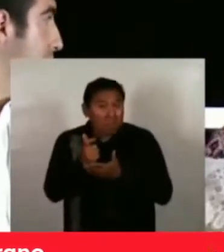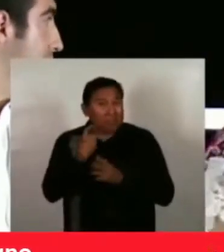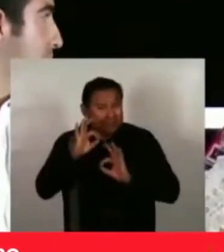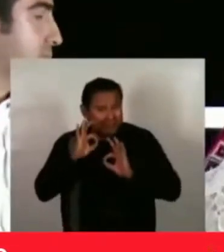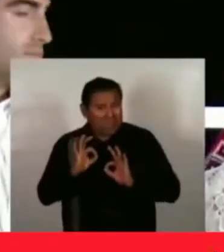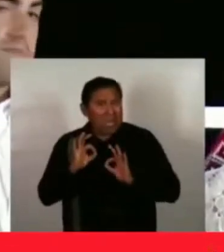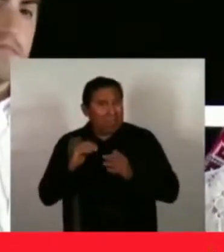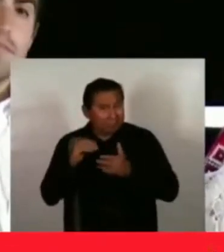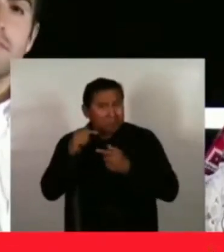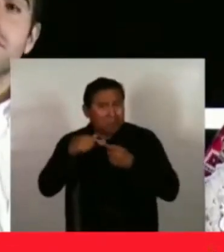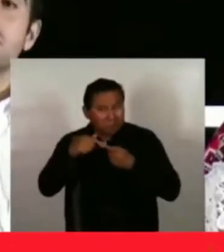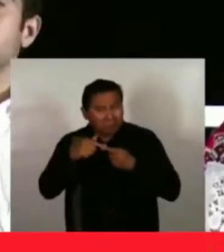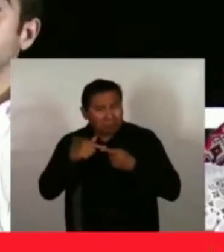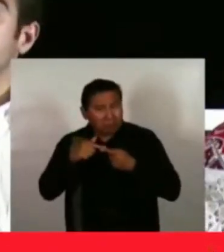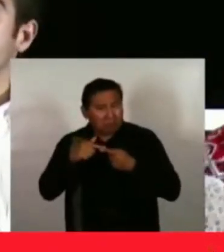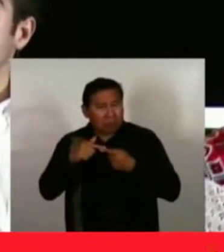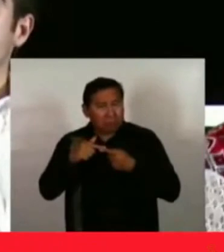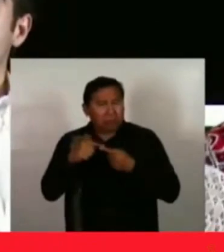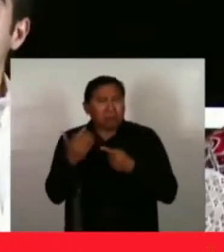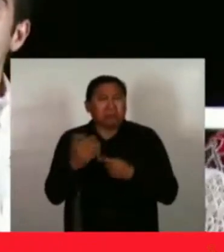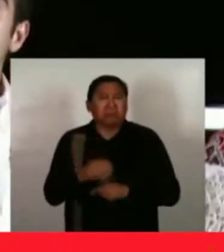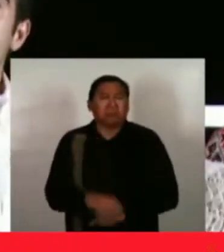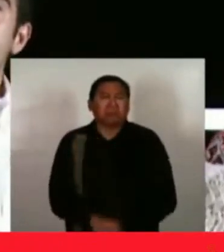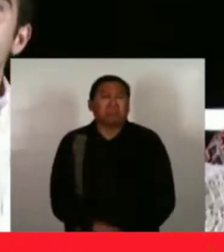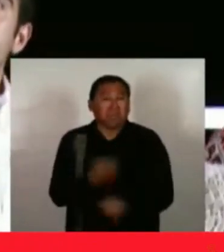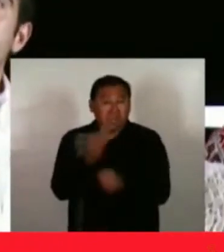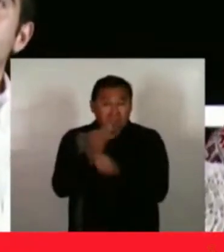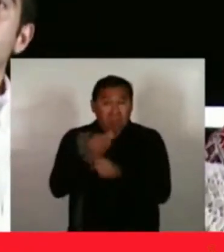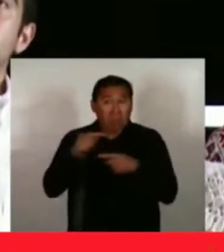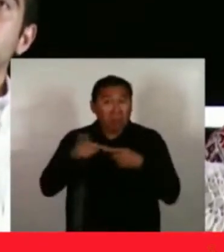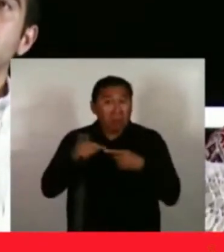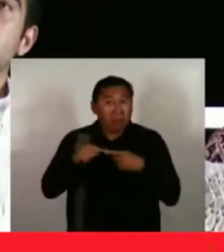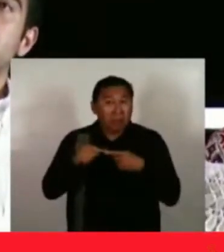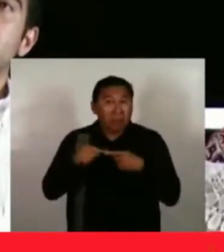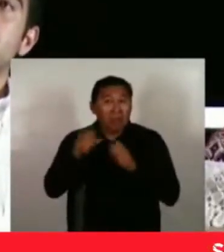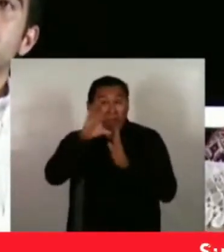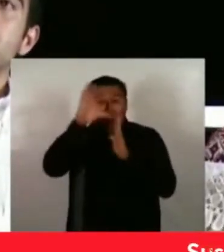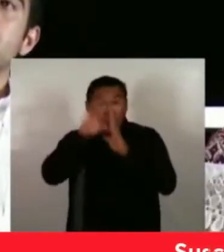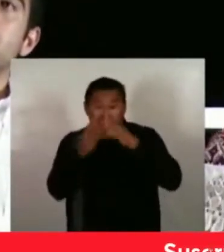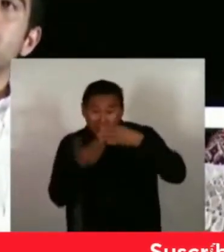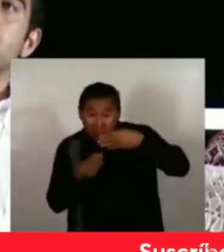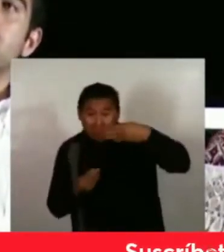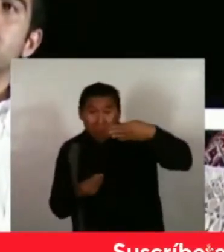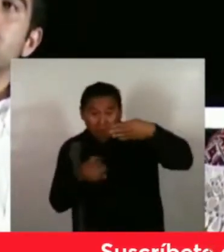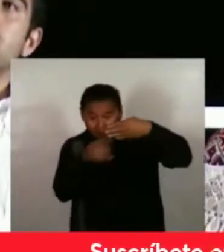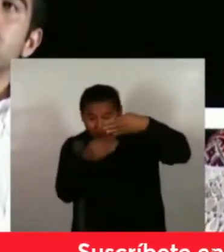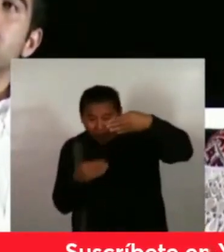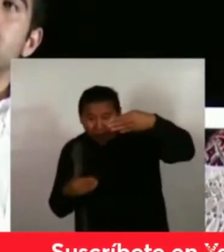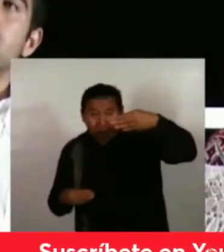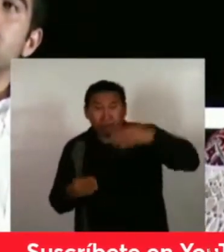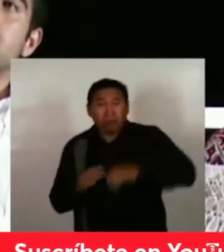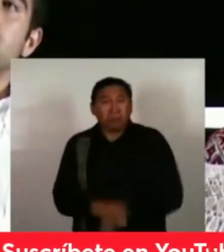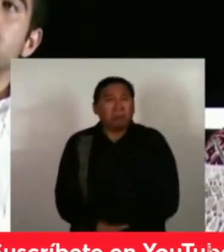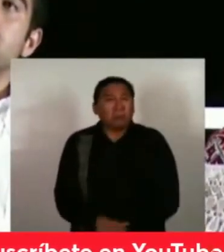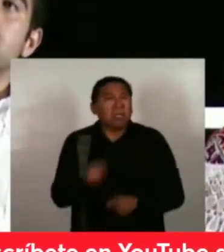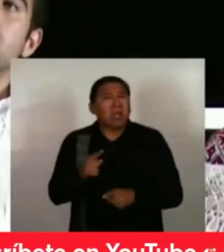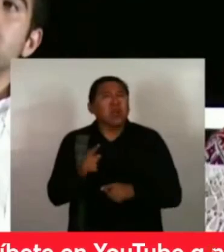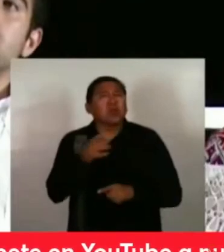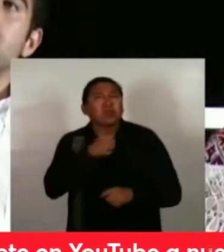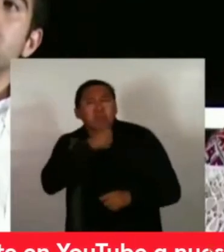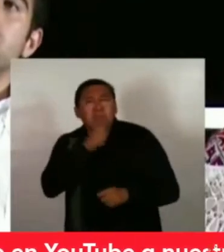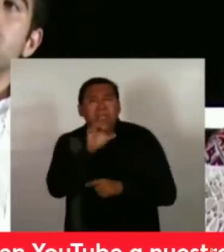consolidarla porque ahorita está en la Constitución, ahora está en la Constitución, que los adultos